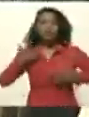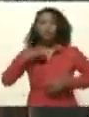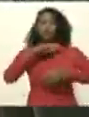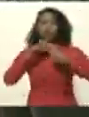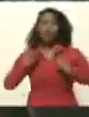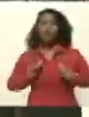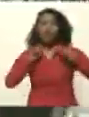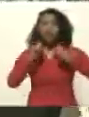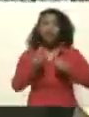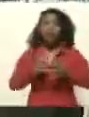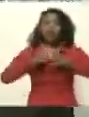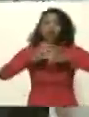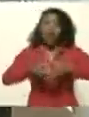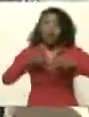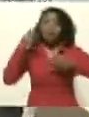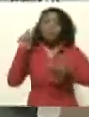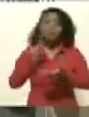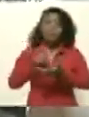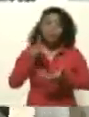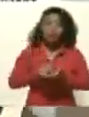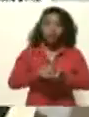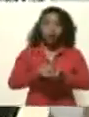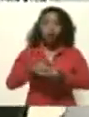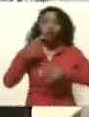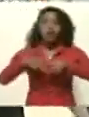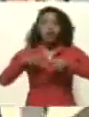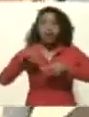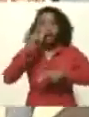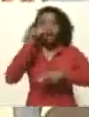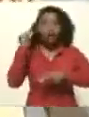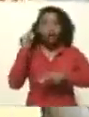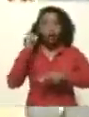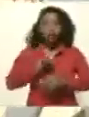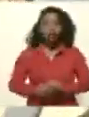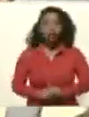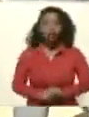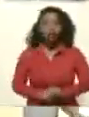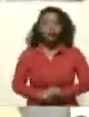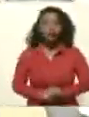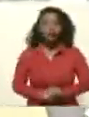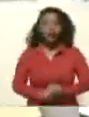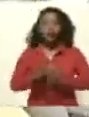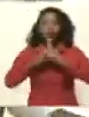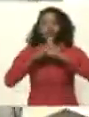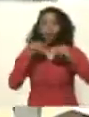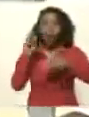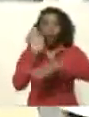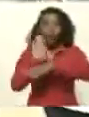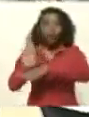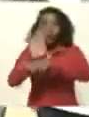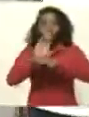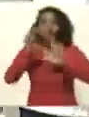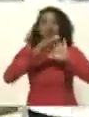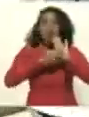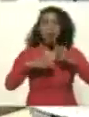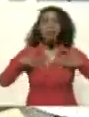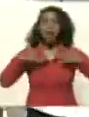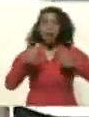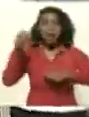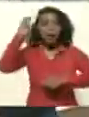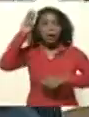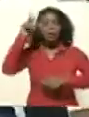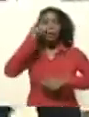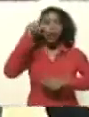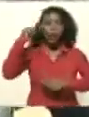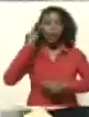clases presenciales y los niños con toda la protección la bioseguridad los maestros las